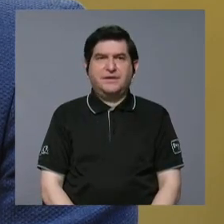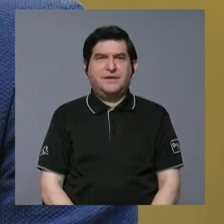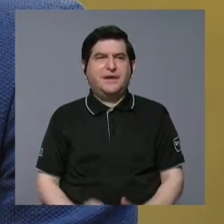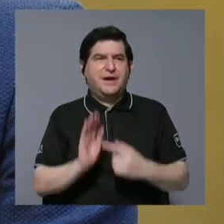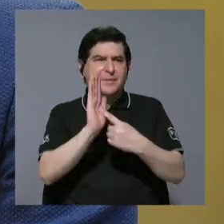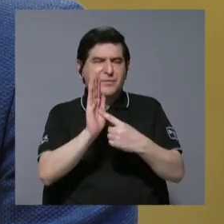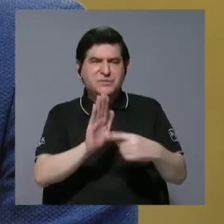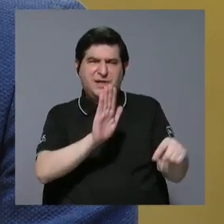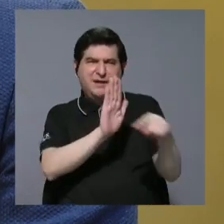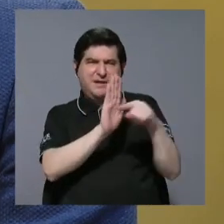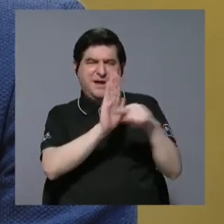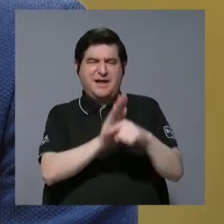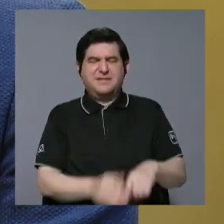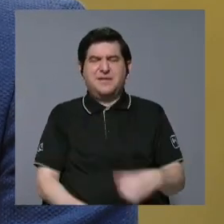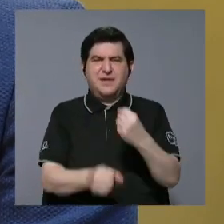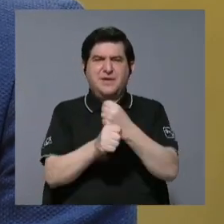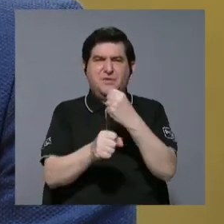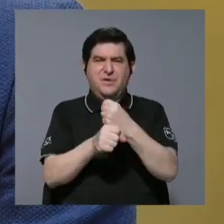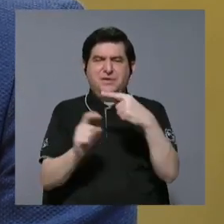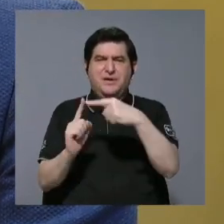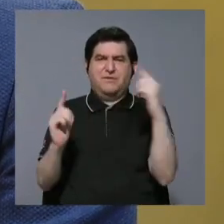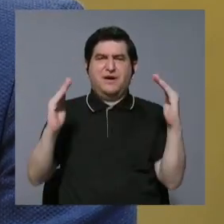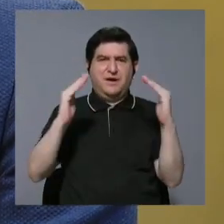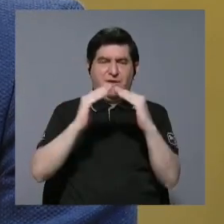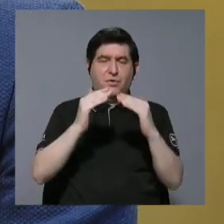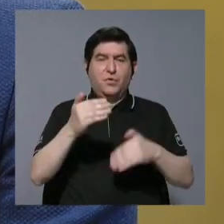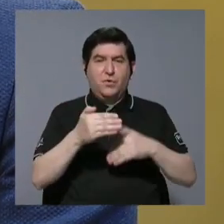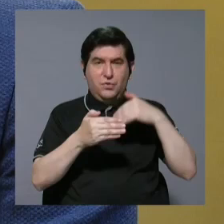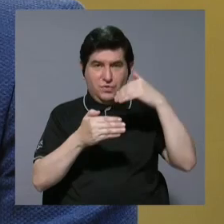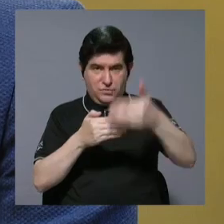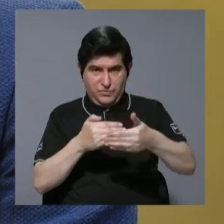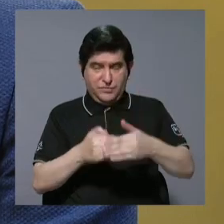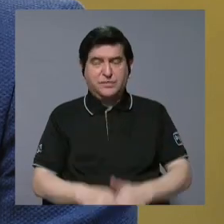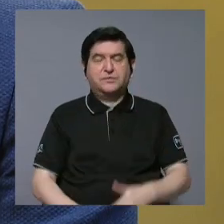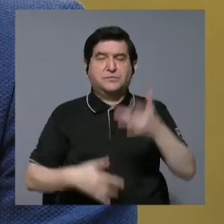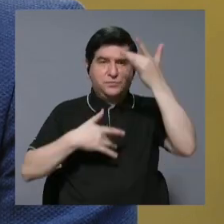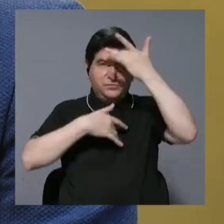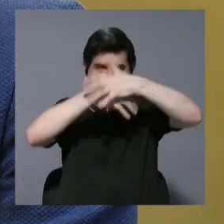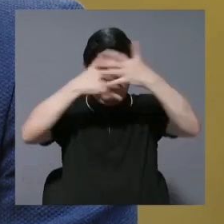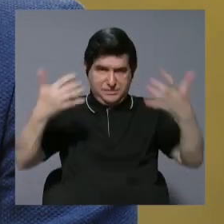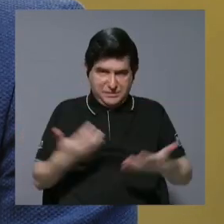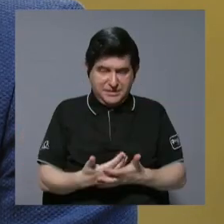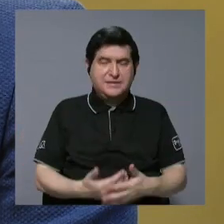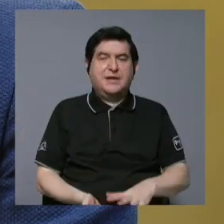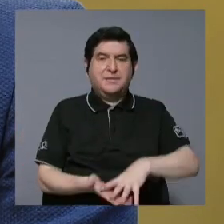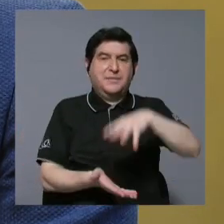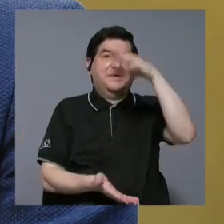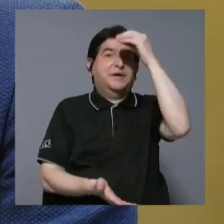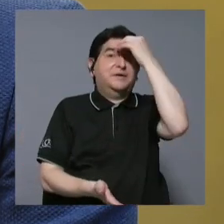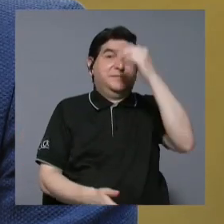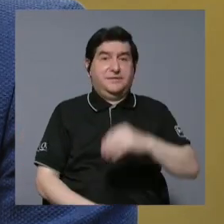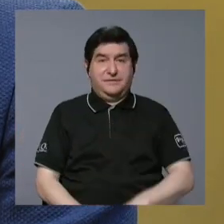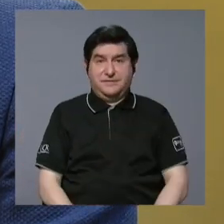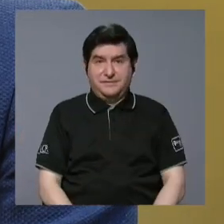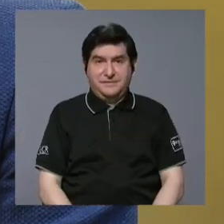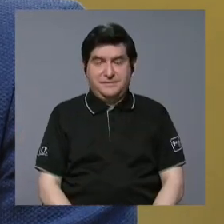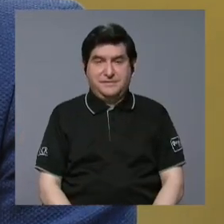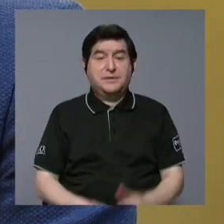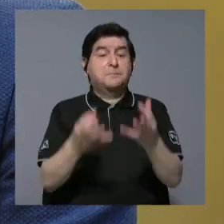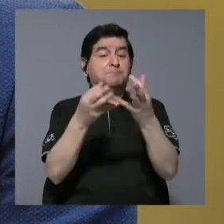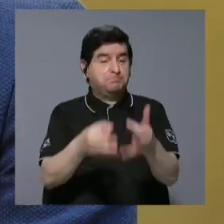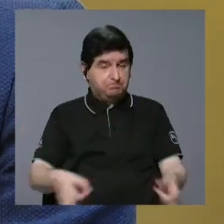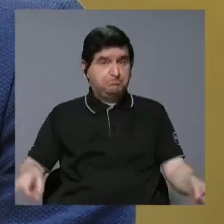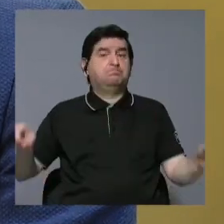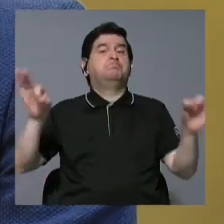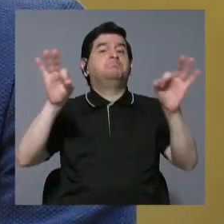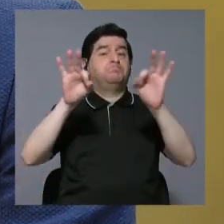satanizar el teletrabajo, porque yo creo que después de la pandemia aprendimos que la